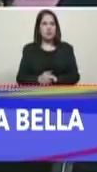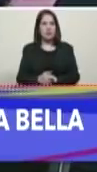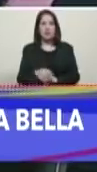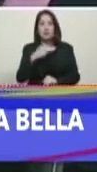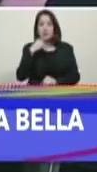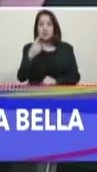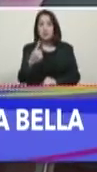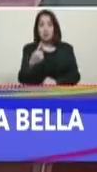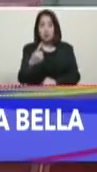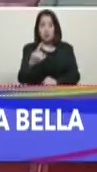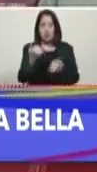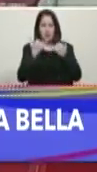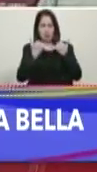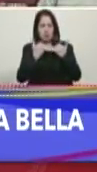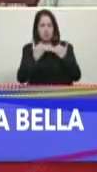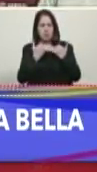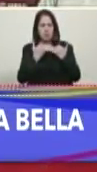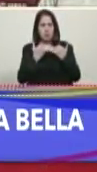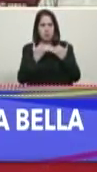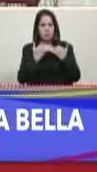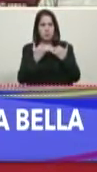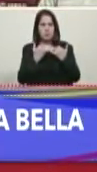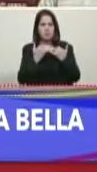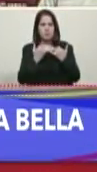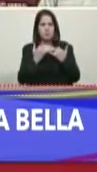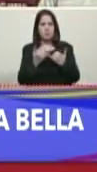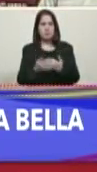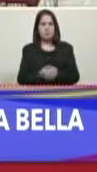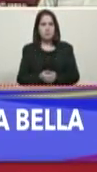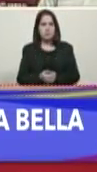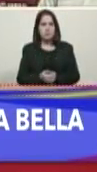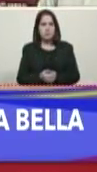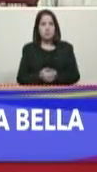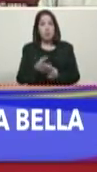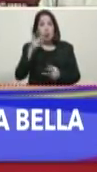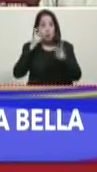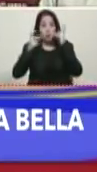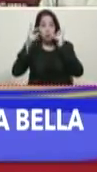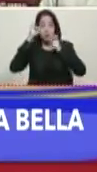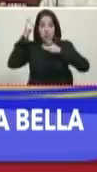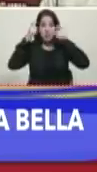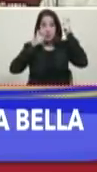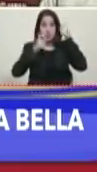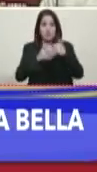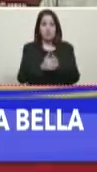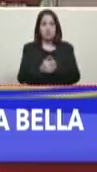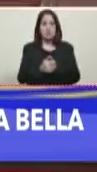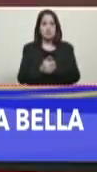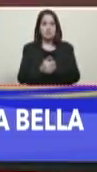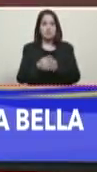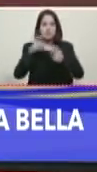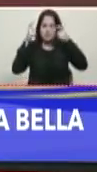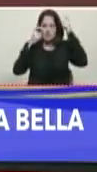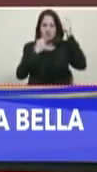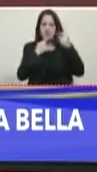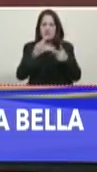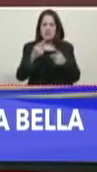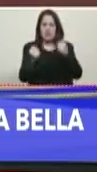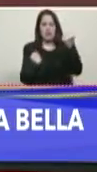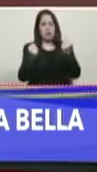me digo a mí mismo se le escuche mucho a chávez comandante chávez se montaba en un carro